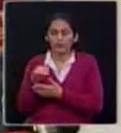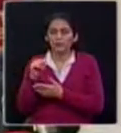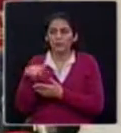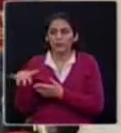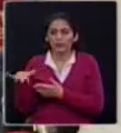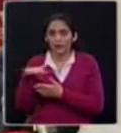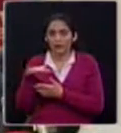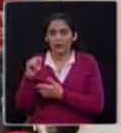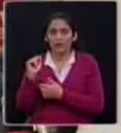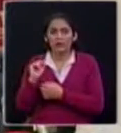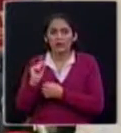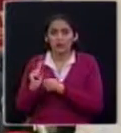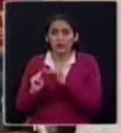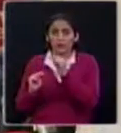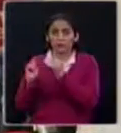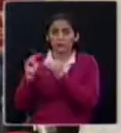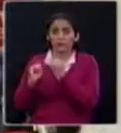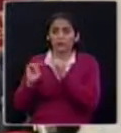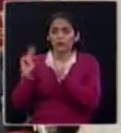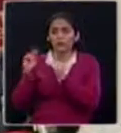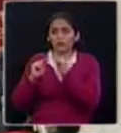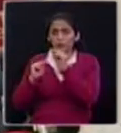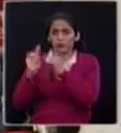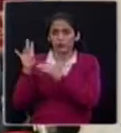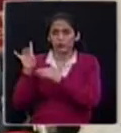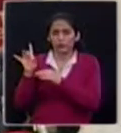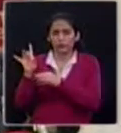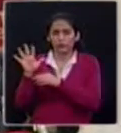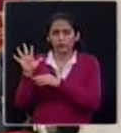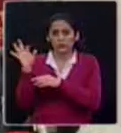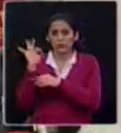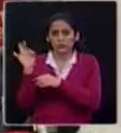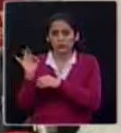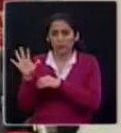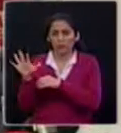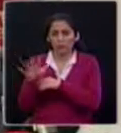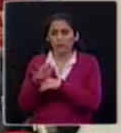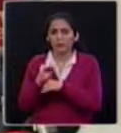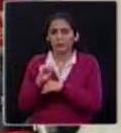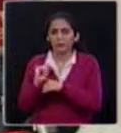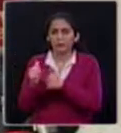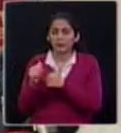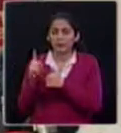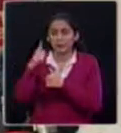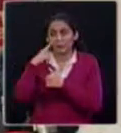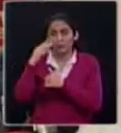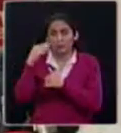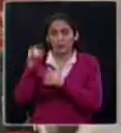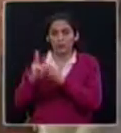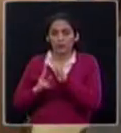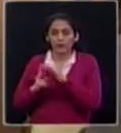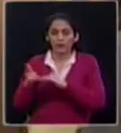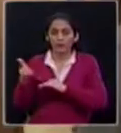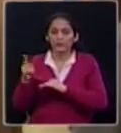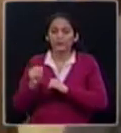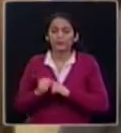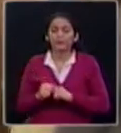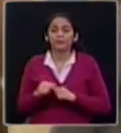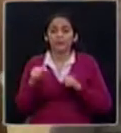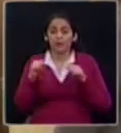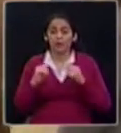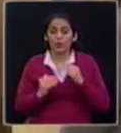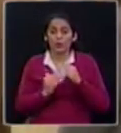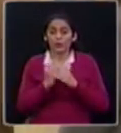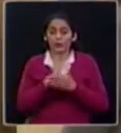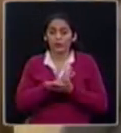en un 85% y se espera que en las próximas semanas tengamos también inauguraciones de este tipo. En el renovado plantel